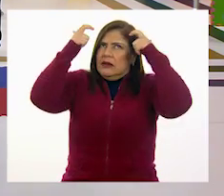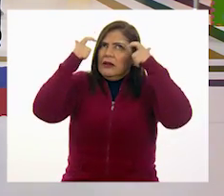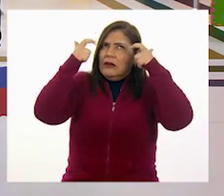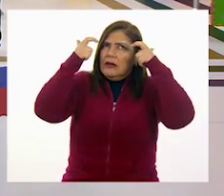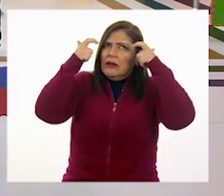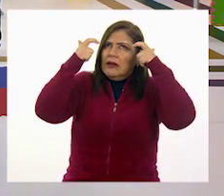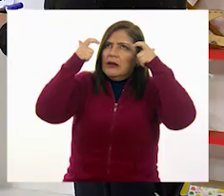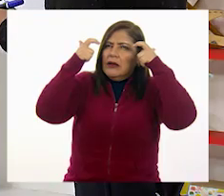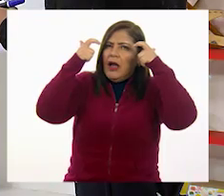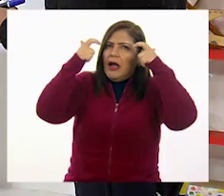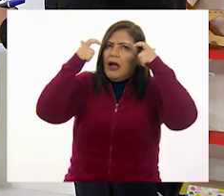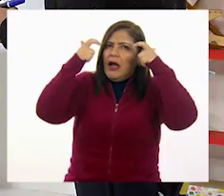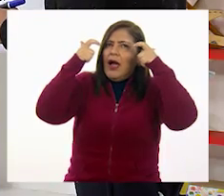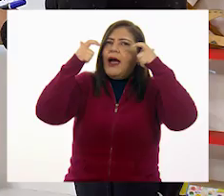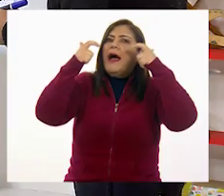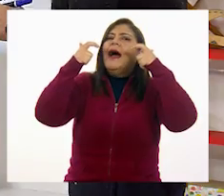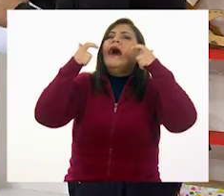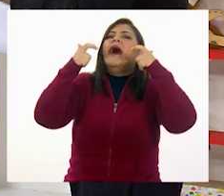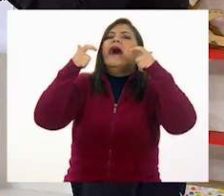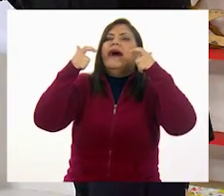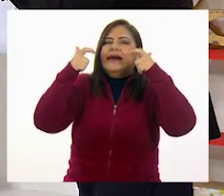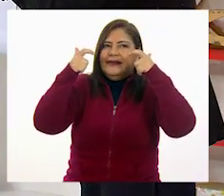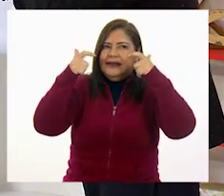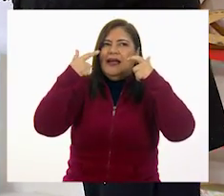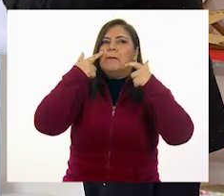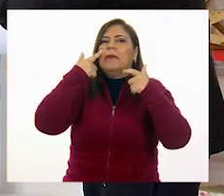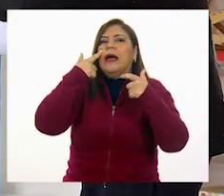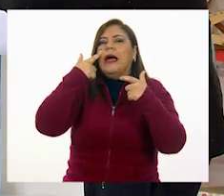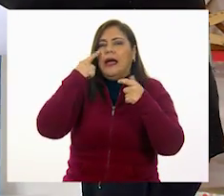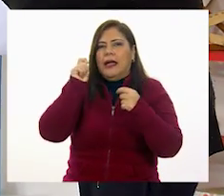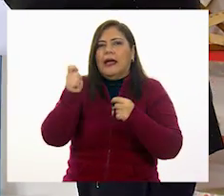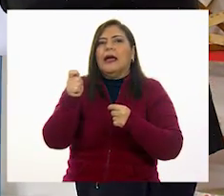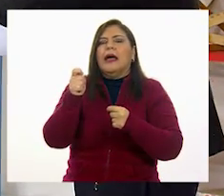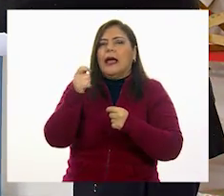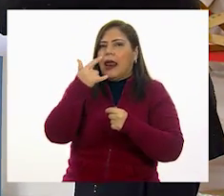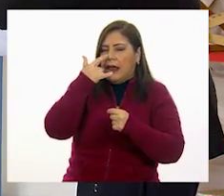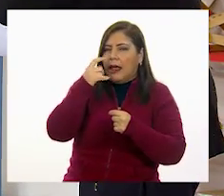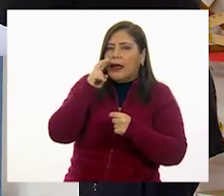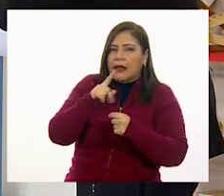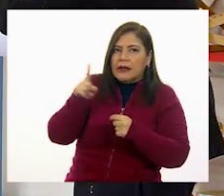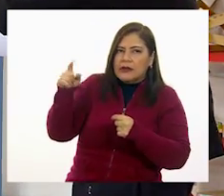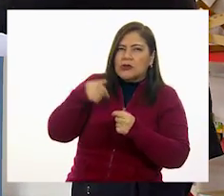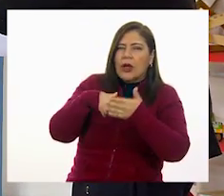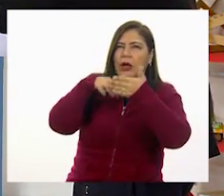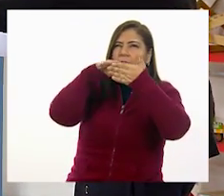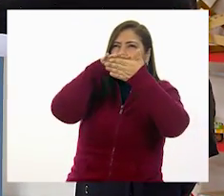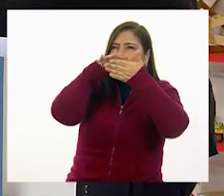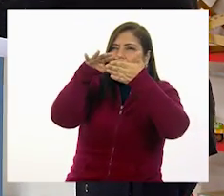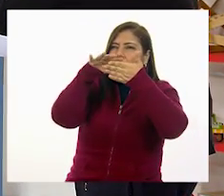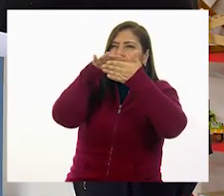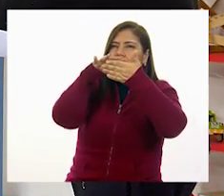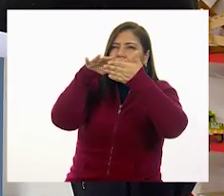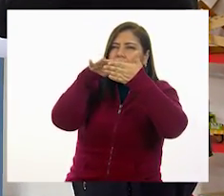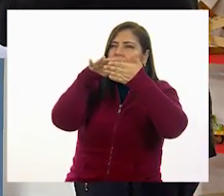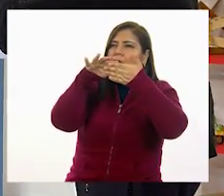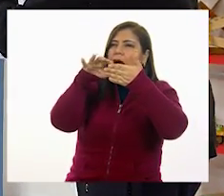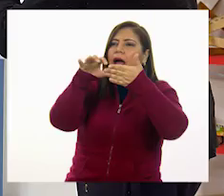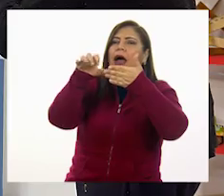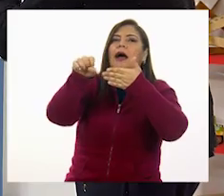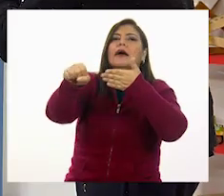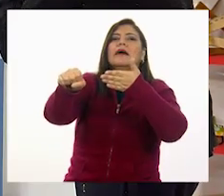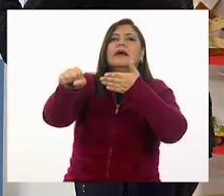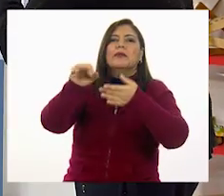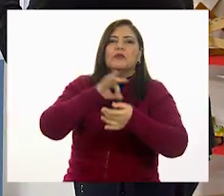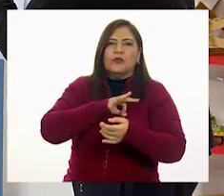el sombrero. Ay, mira, aquí curiosamente, cuando lo voy leyendo, ahí es donde